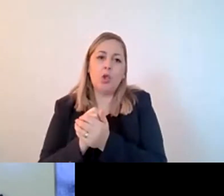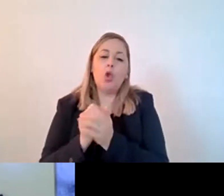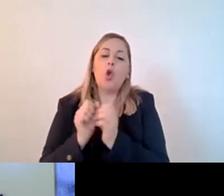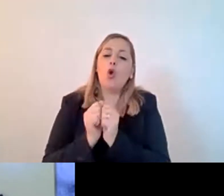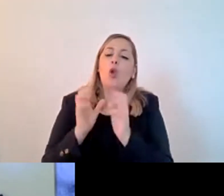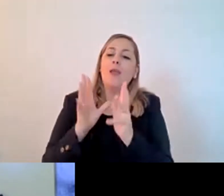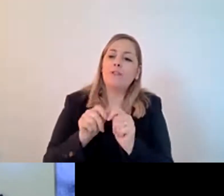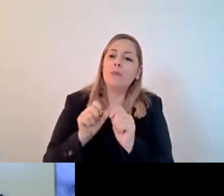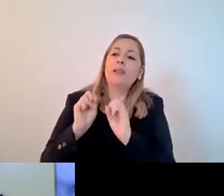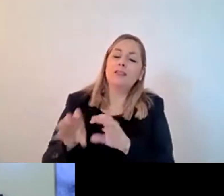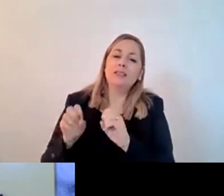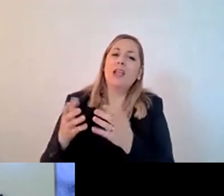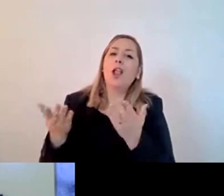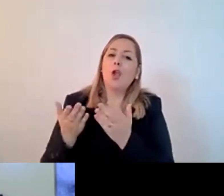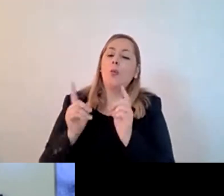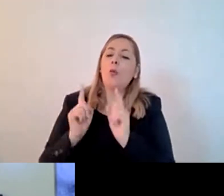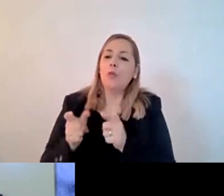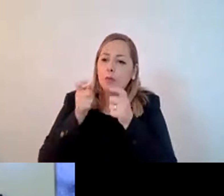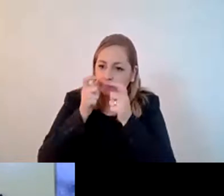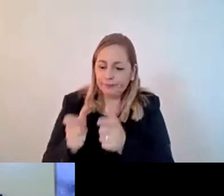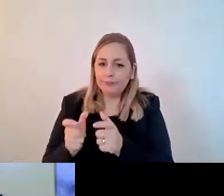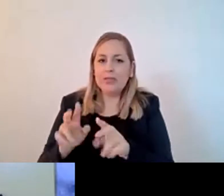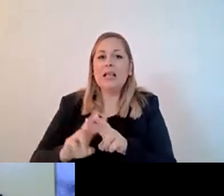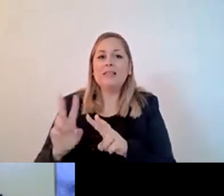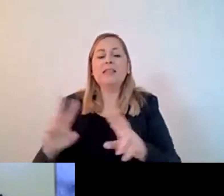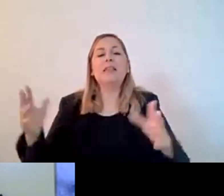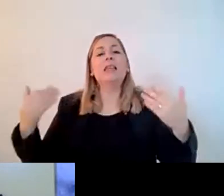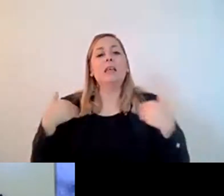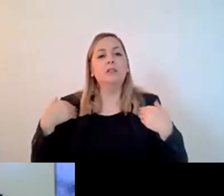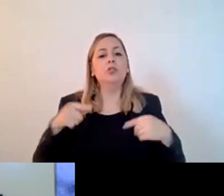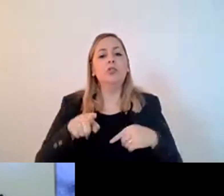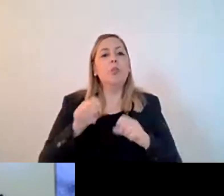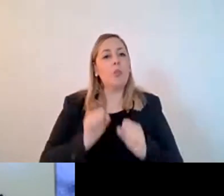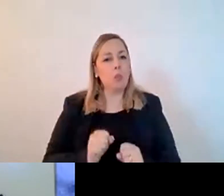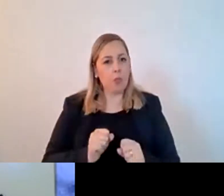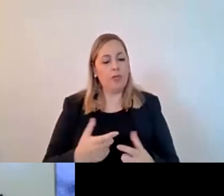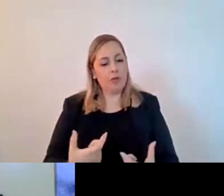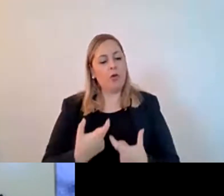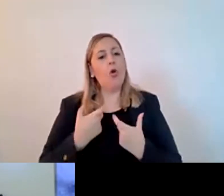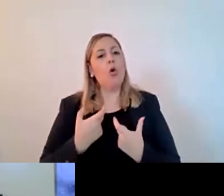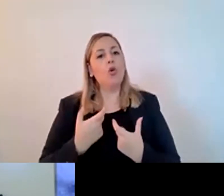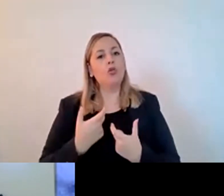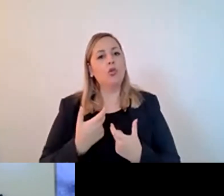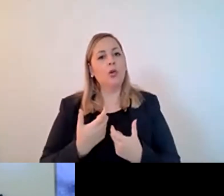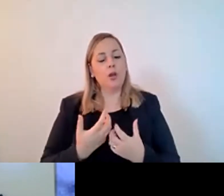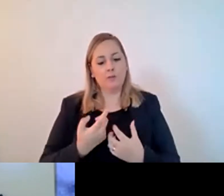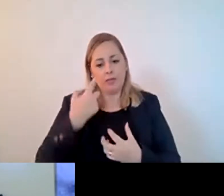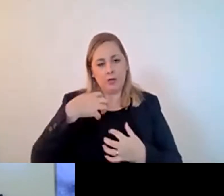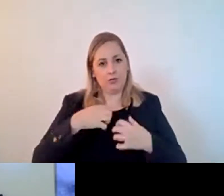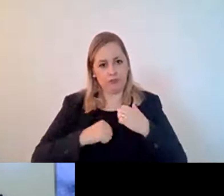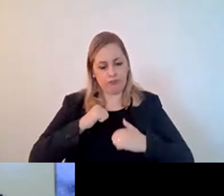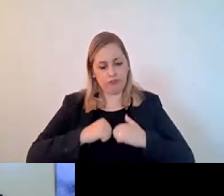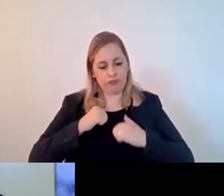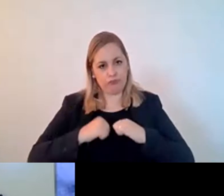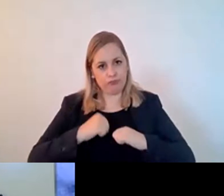familia, enseñarle cómo habría que manejar y hacer ejercicios con él, cómo puede controlar ese motor que tiene,